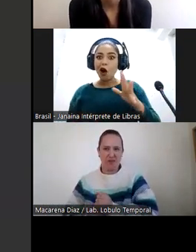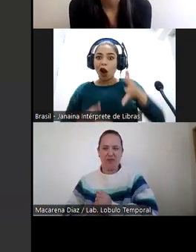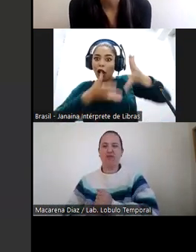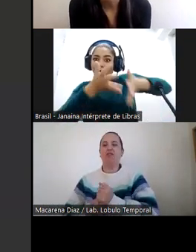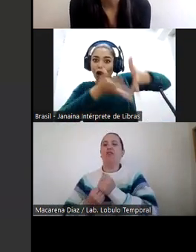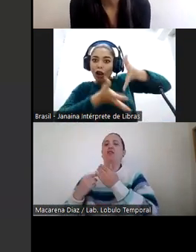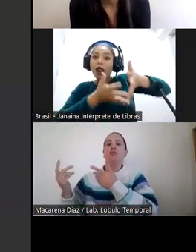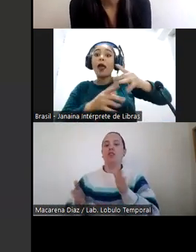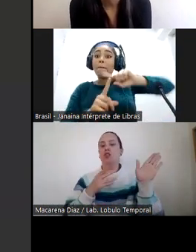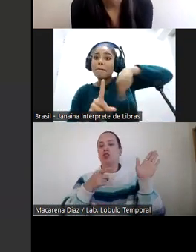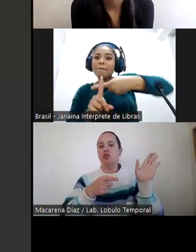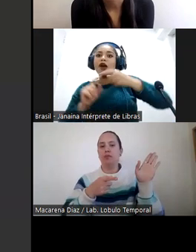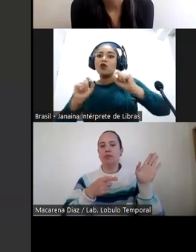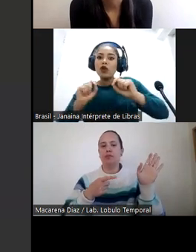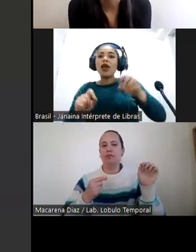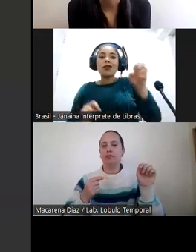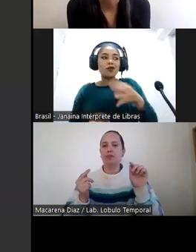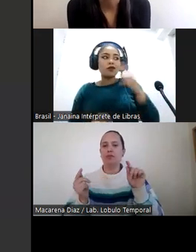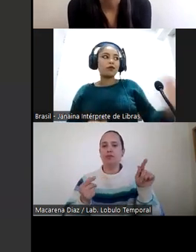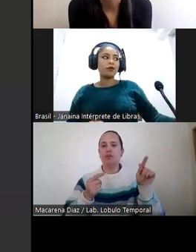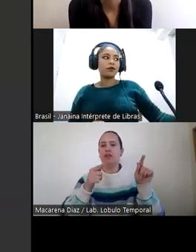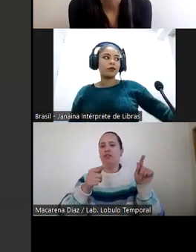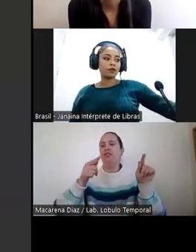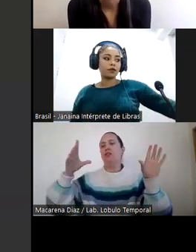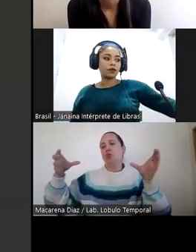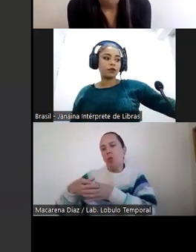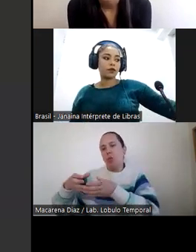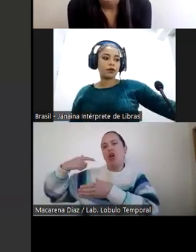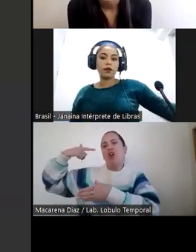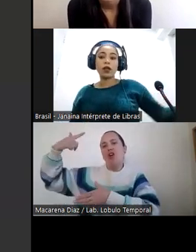mostrar algo muy nuevo además en temas artísticos.